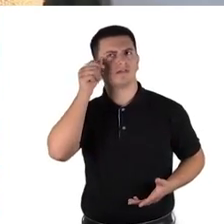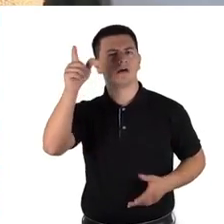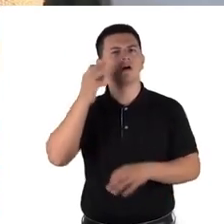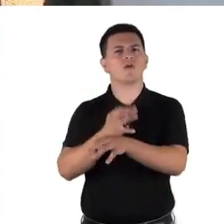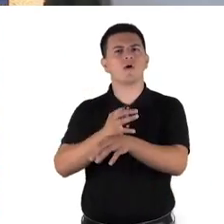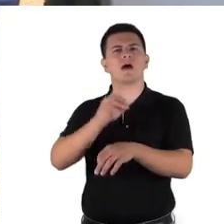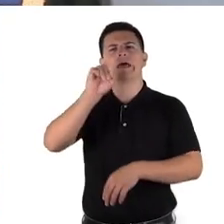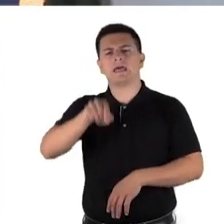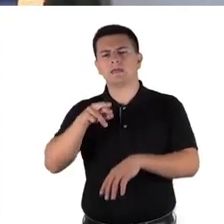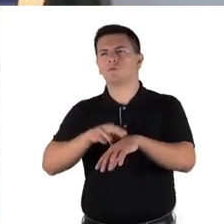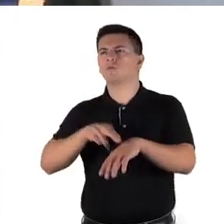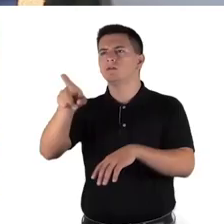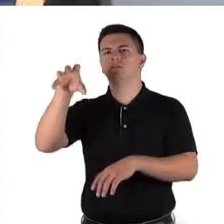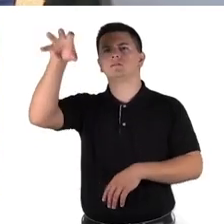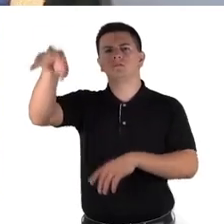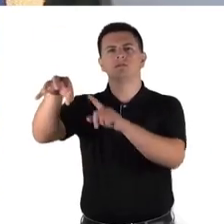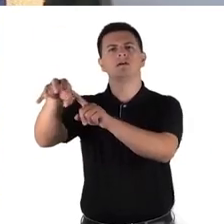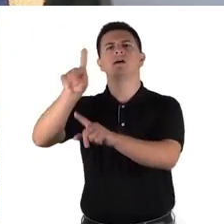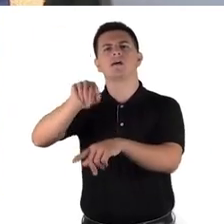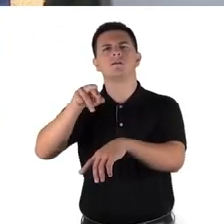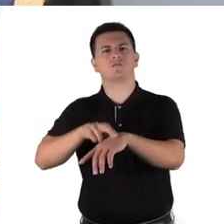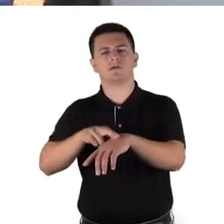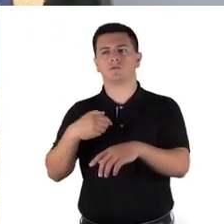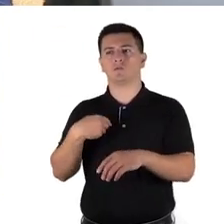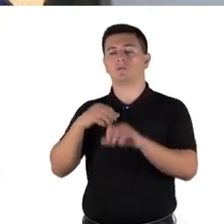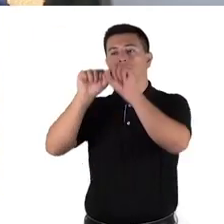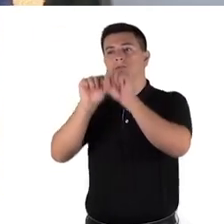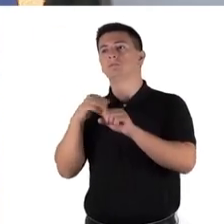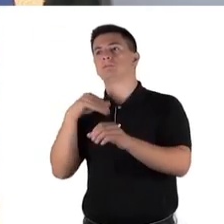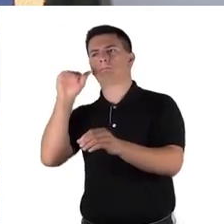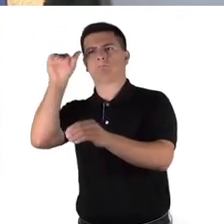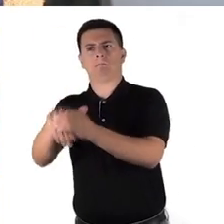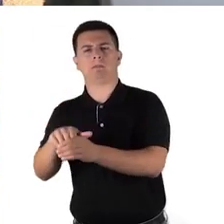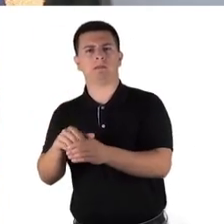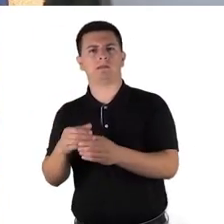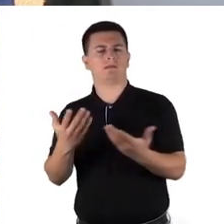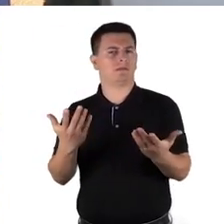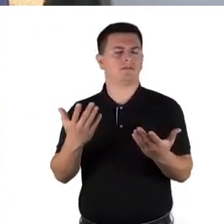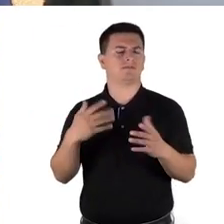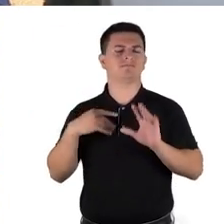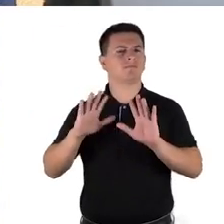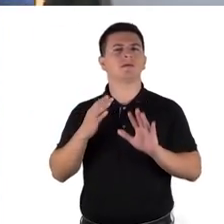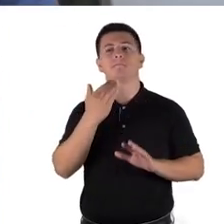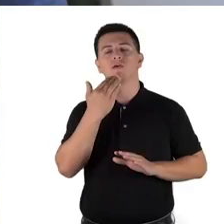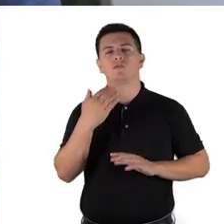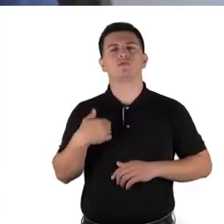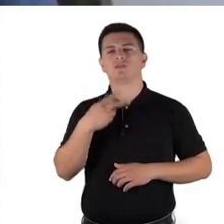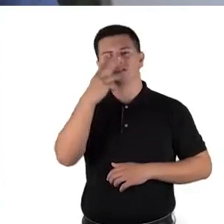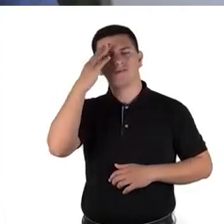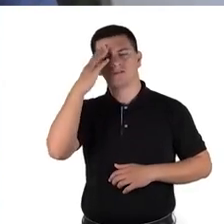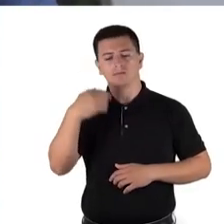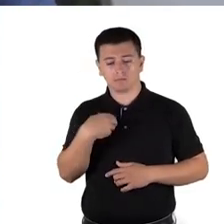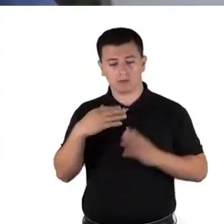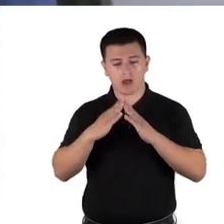en la escuela. Claro. ¿Qué es lo que, la rigidez que tiene la escuela? Porque la escuela sí, como institución, es muy difícil que podamos intervenir todavía, claro, más allá de